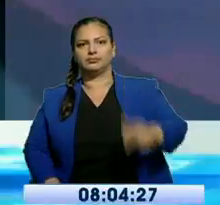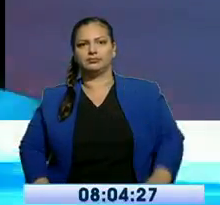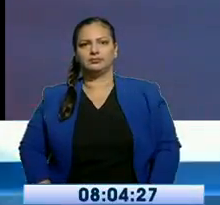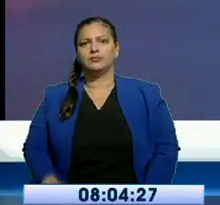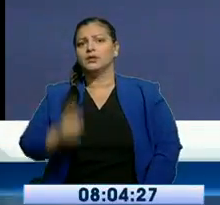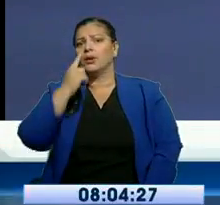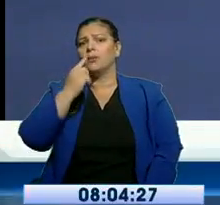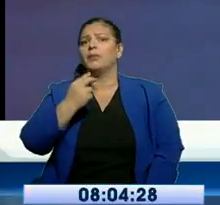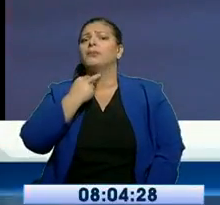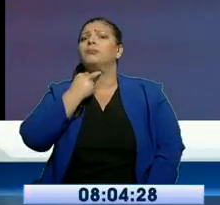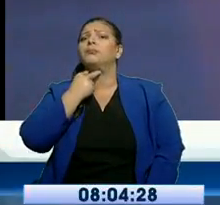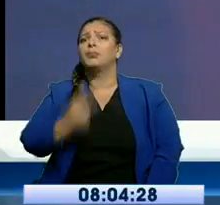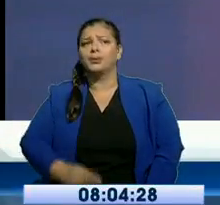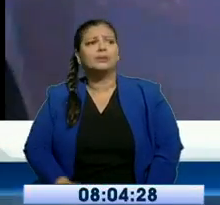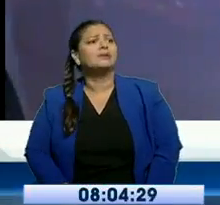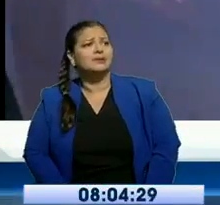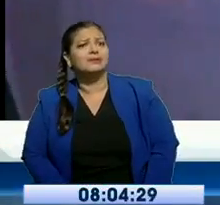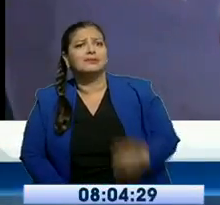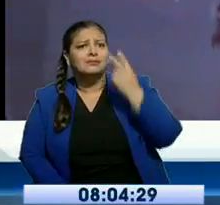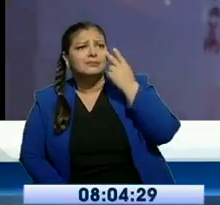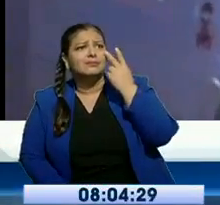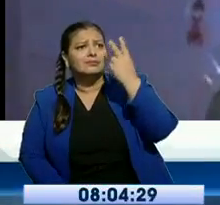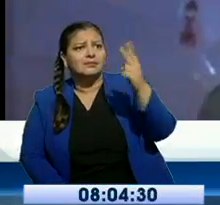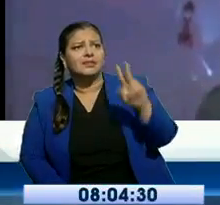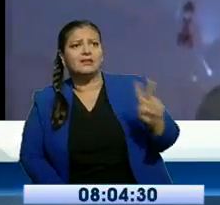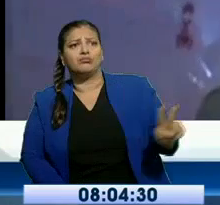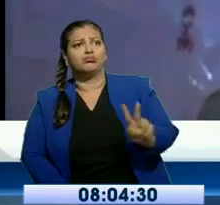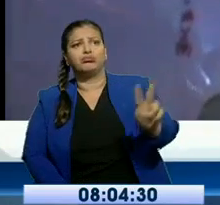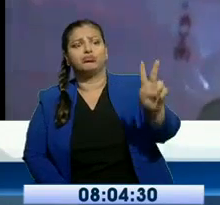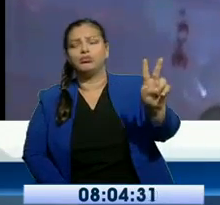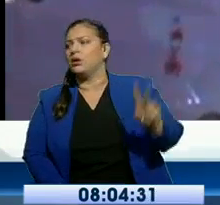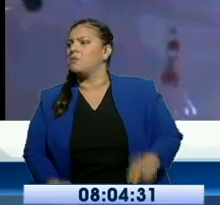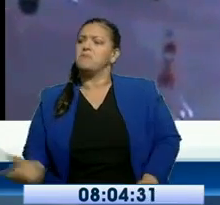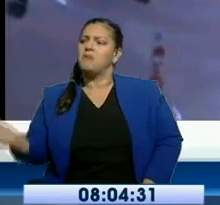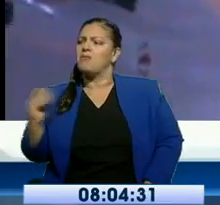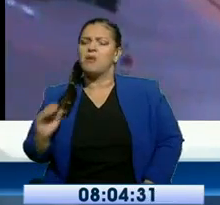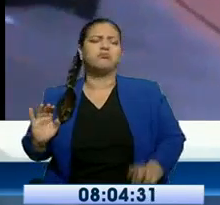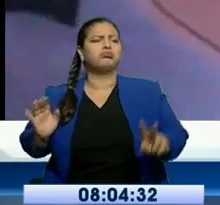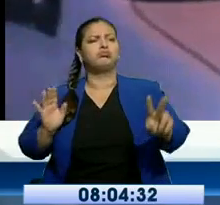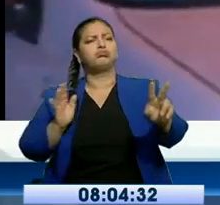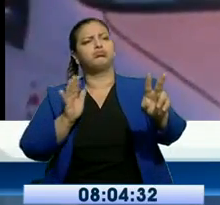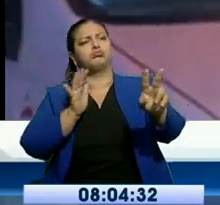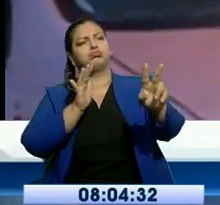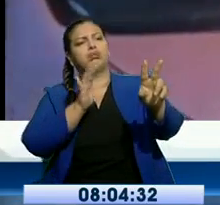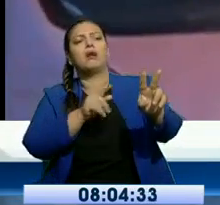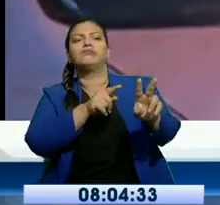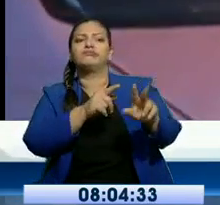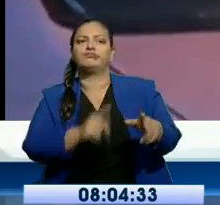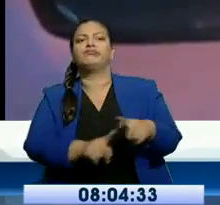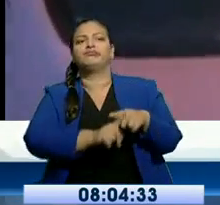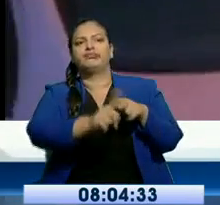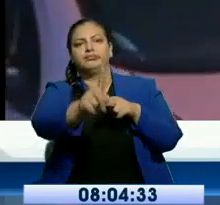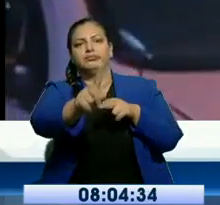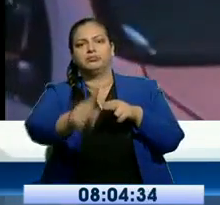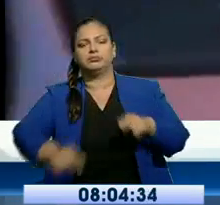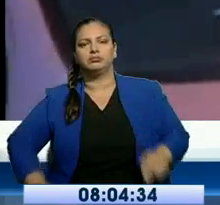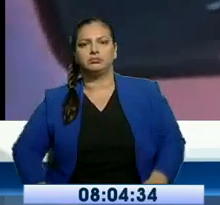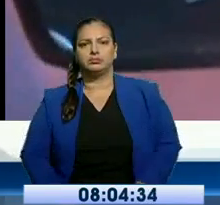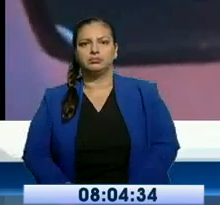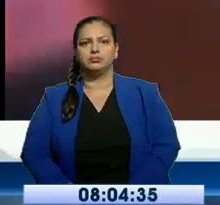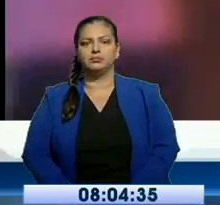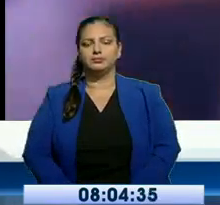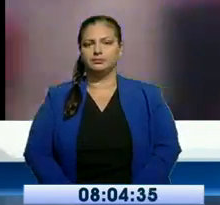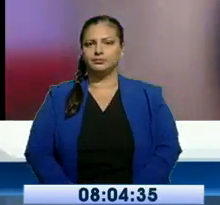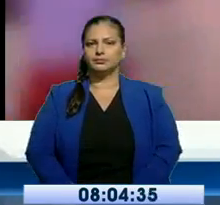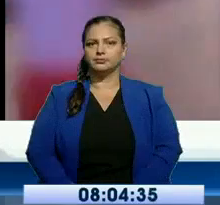y corrieron al otro lado y se subieron a una cooperativa de los que vienen de Daule. Parece que se quedó sin bala el revólver.